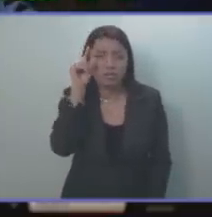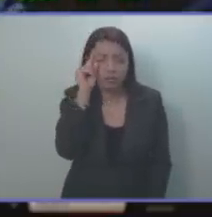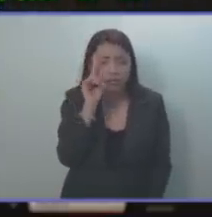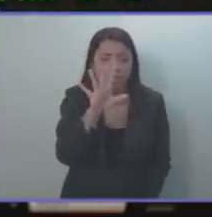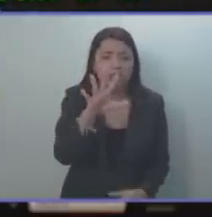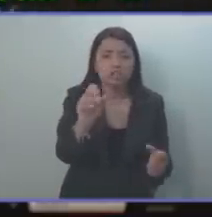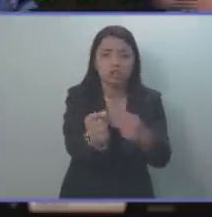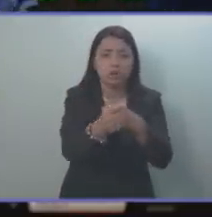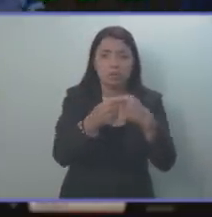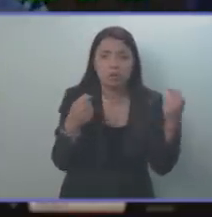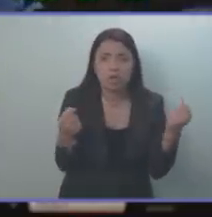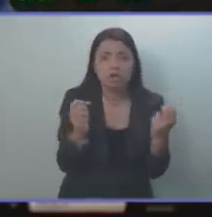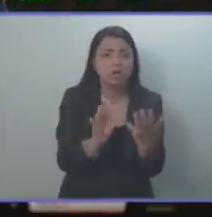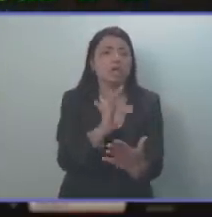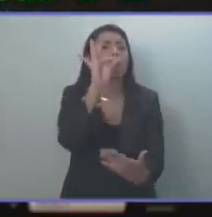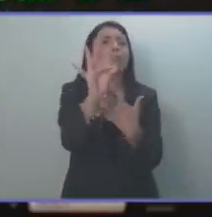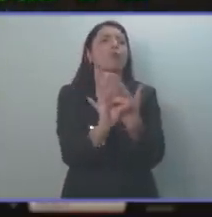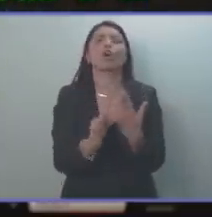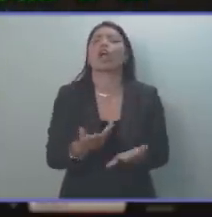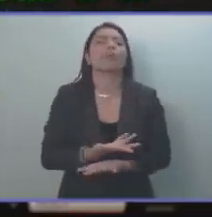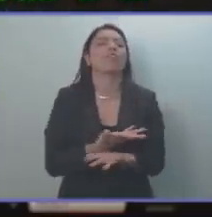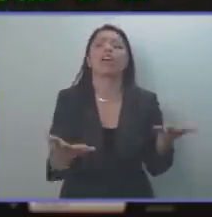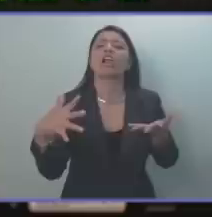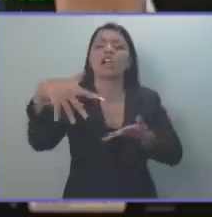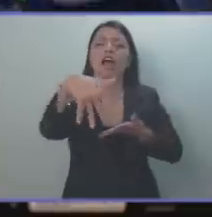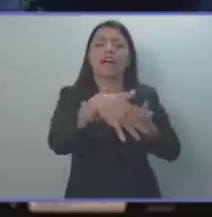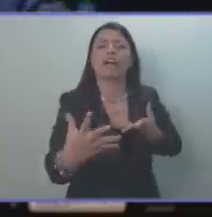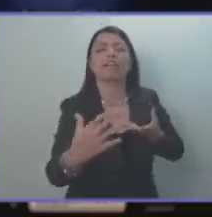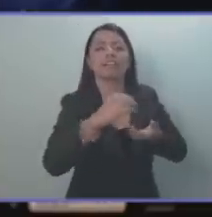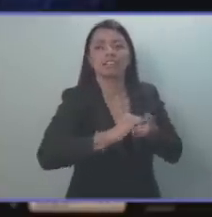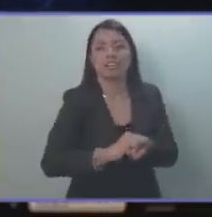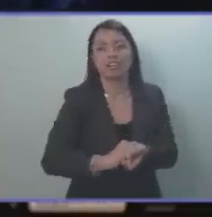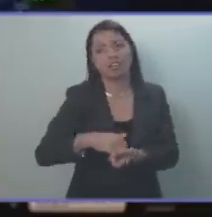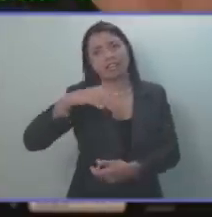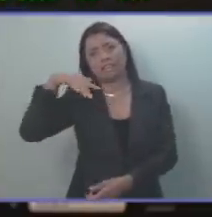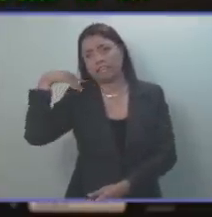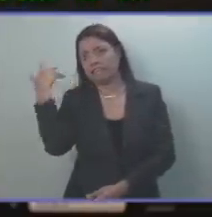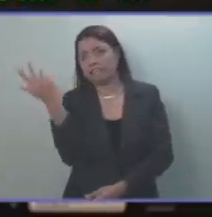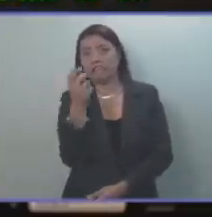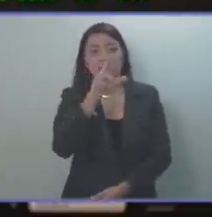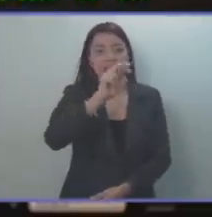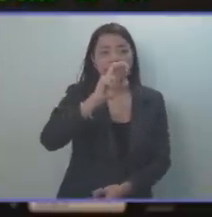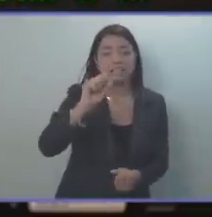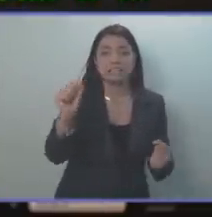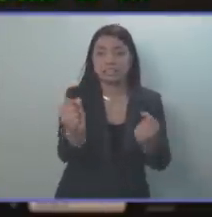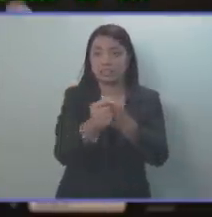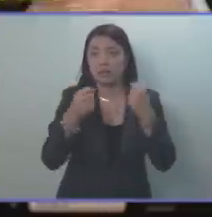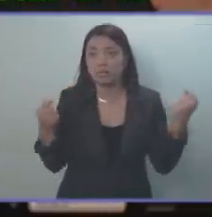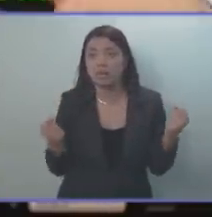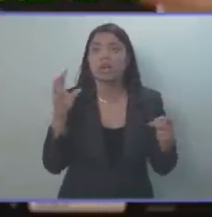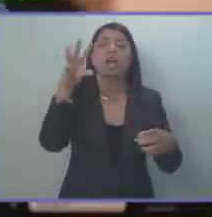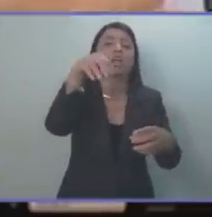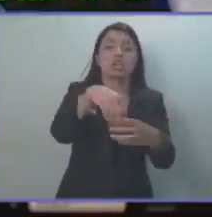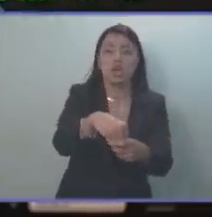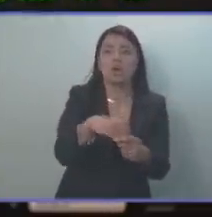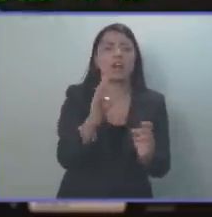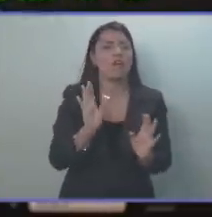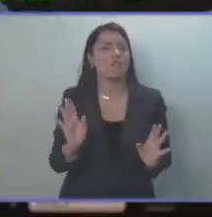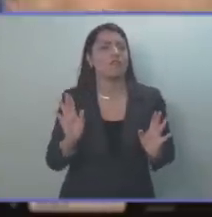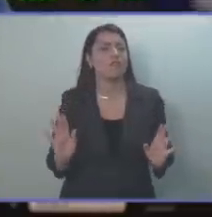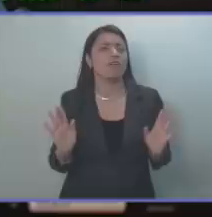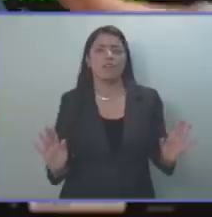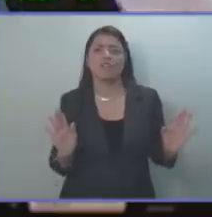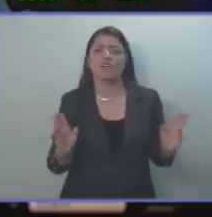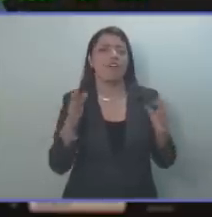el programa Gobernando con la Gente. Fue parte de los 300 millones que se robó y que ahora vive cómodamente